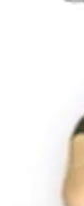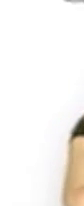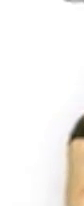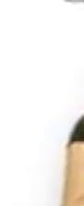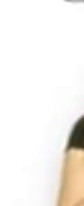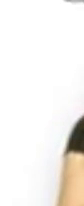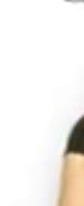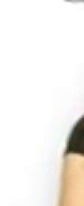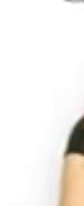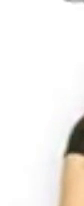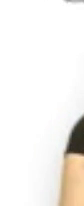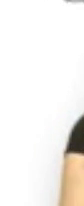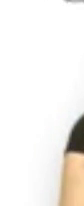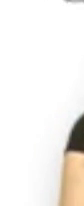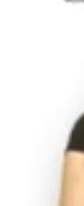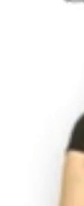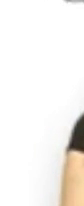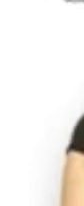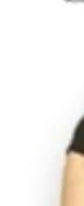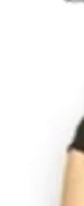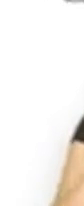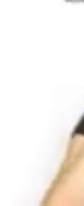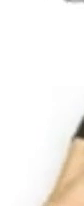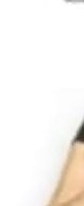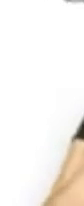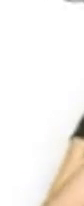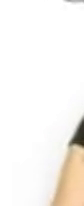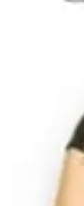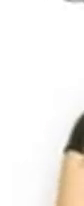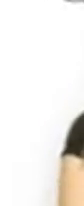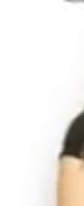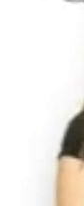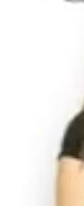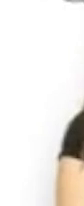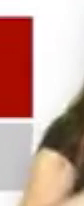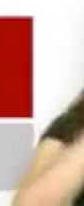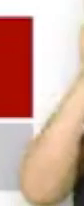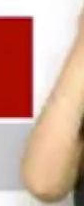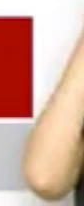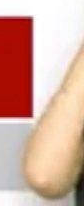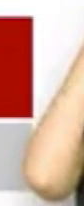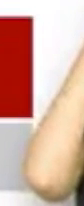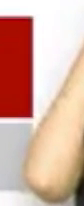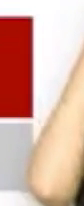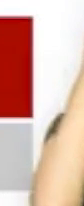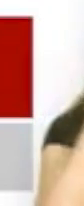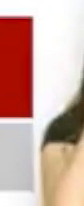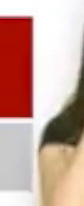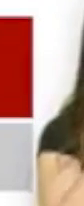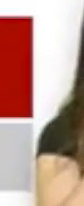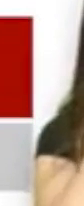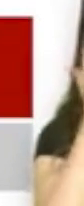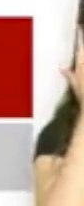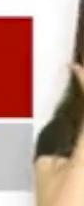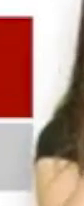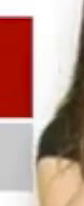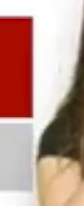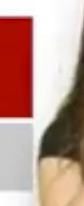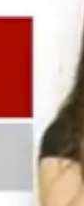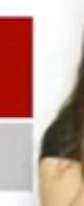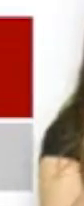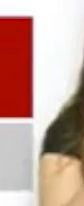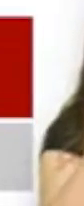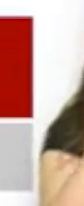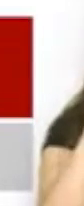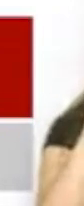valles una del naranjo y una persona del municipio de axtla de total de confirmados se han identificado a